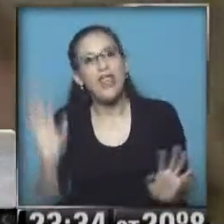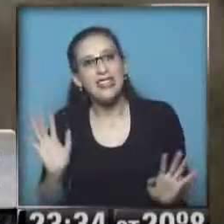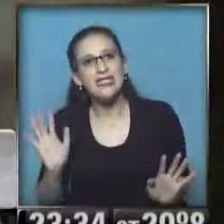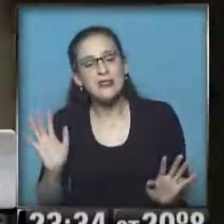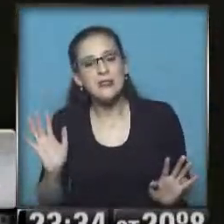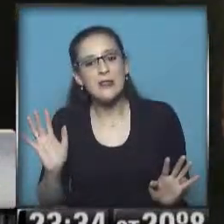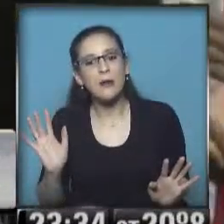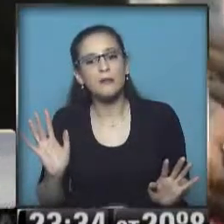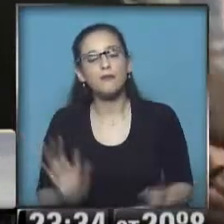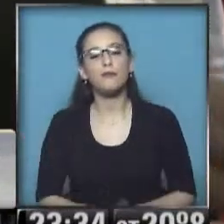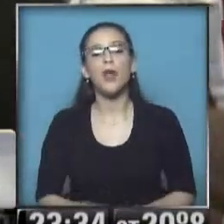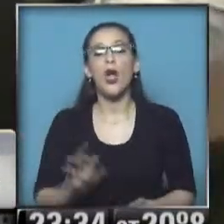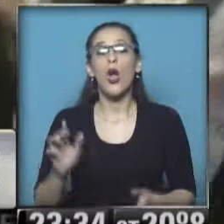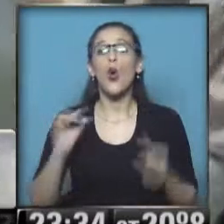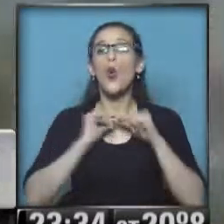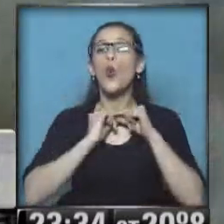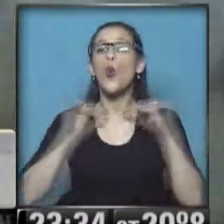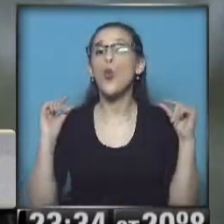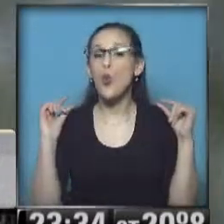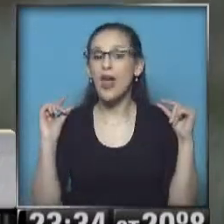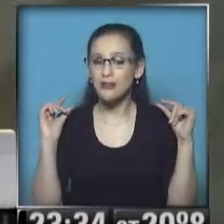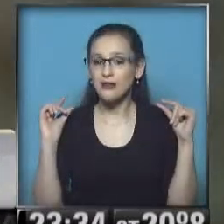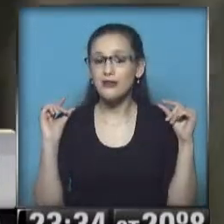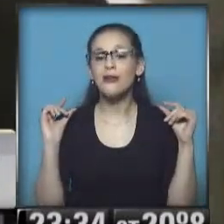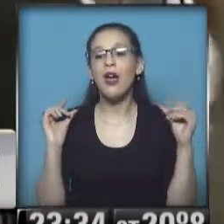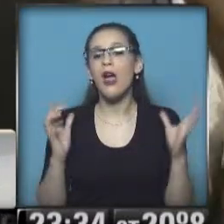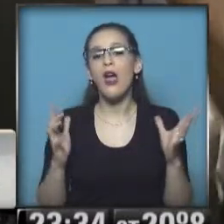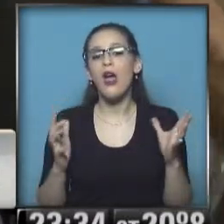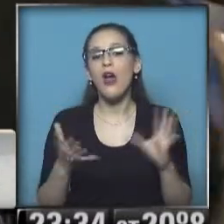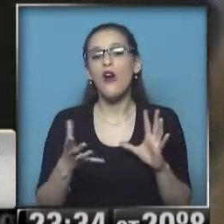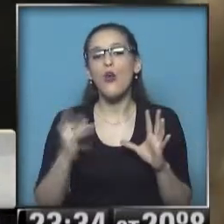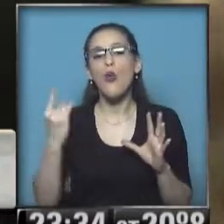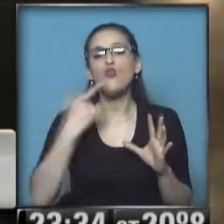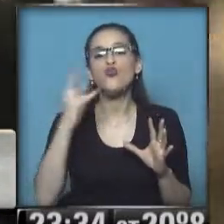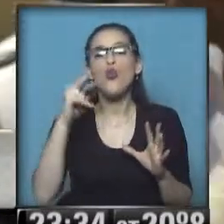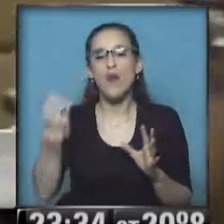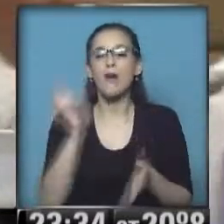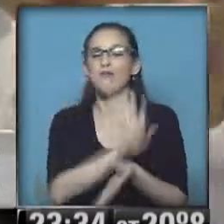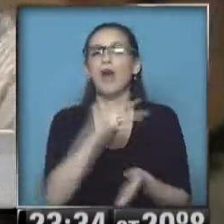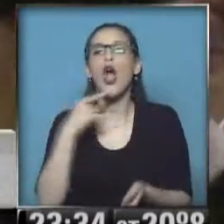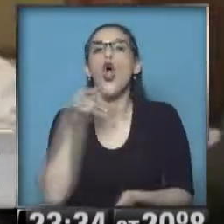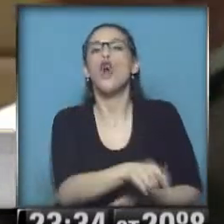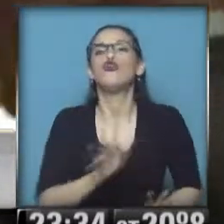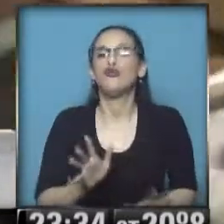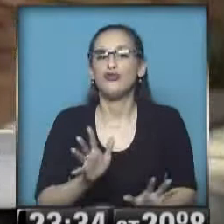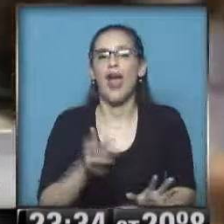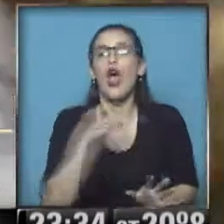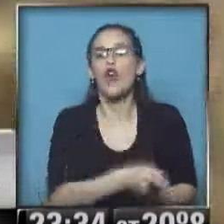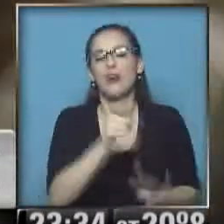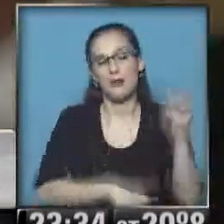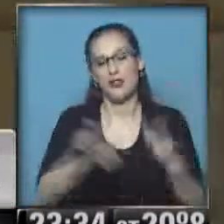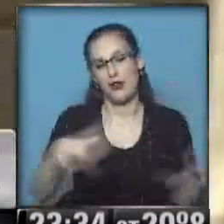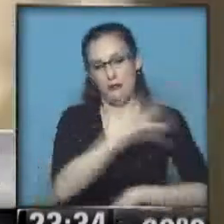para decirlo con el lenguaje, somos curas, la usura es pecado. Y por lo tanto, la usura está en contra del plan de Dios. No hay vuelta. Es